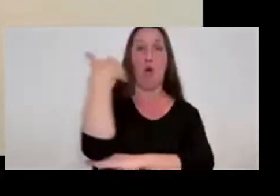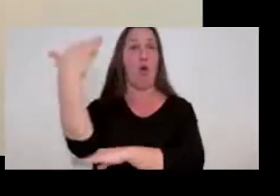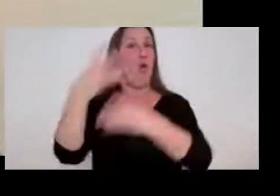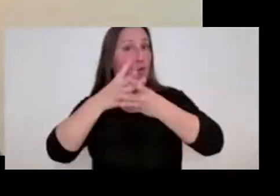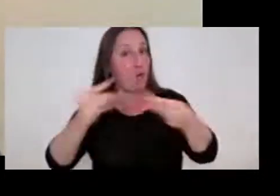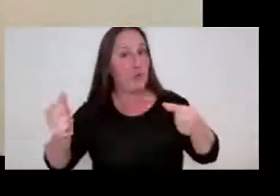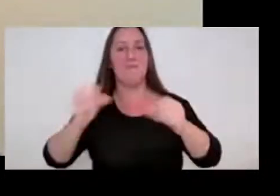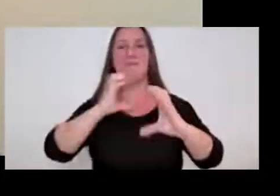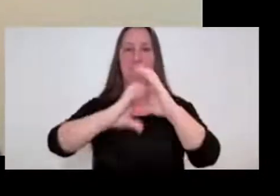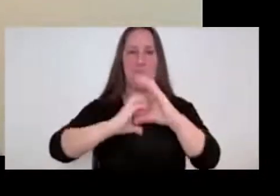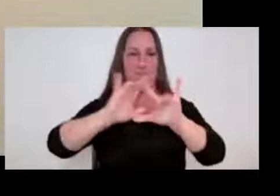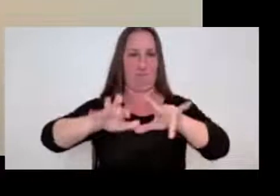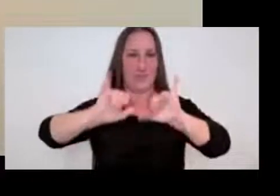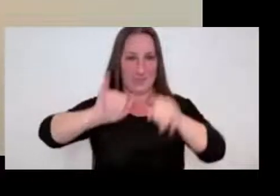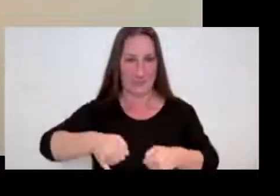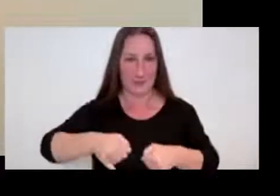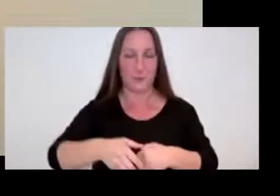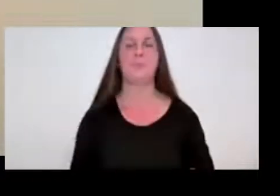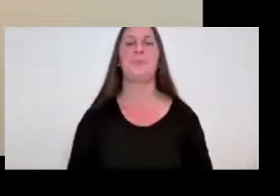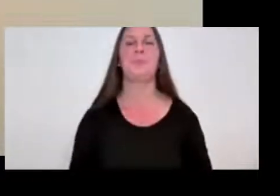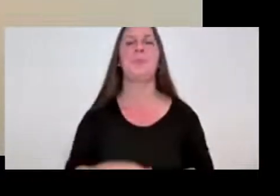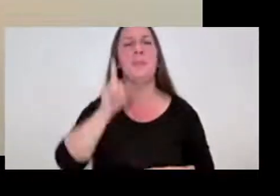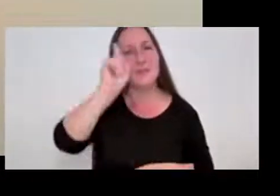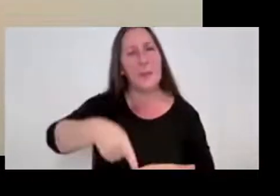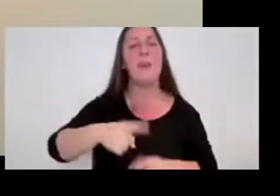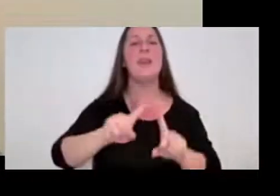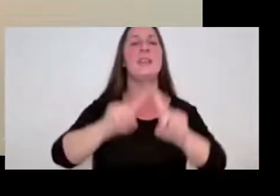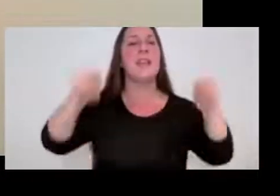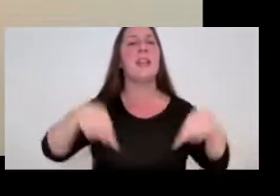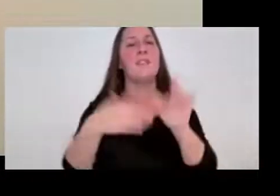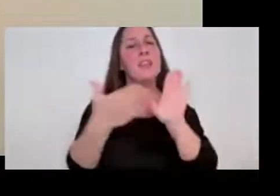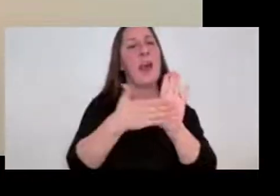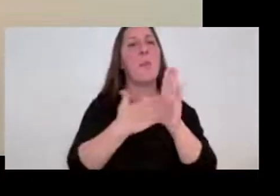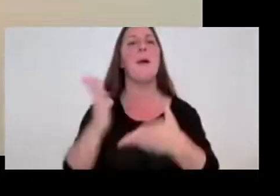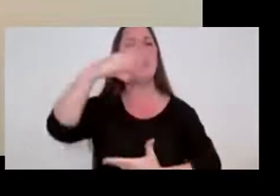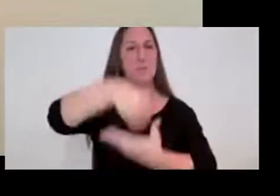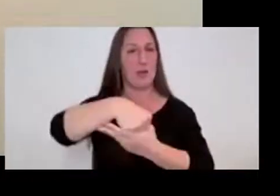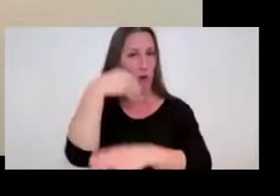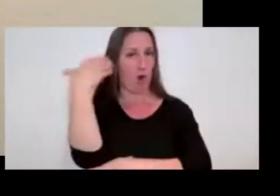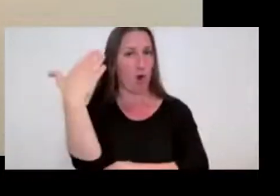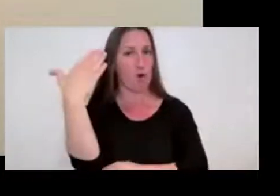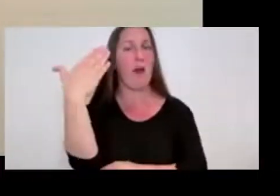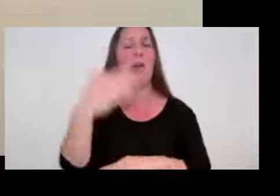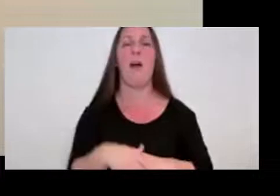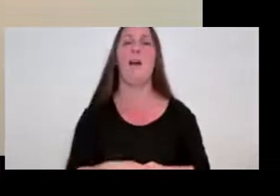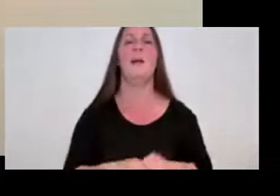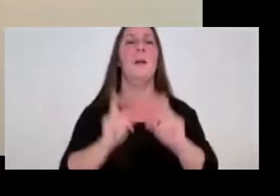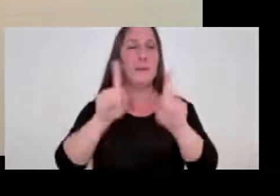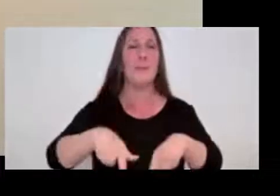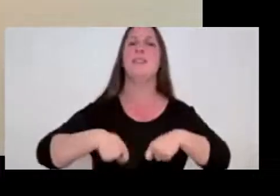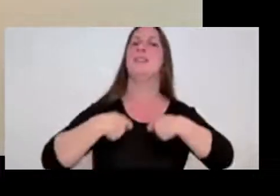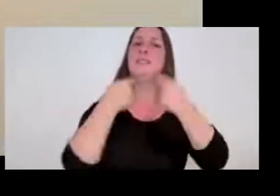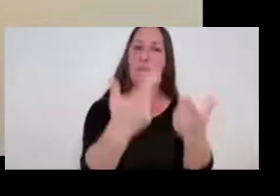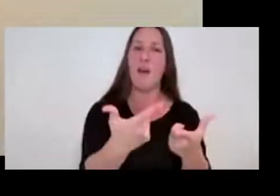profesionales. Vamos a contar con certificado de participación en la jornada, que también se los va a remitir con